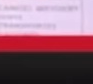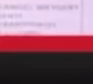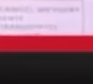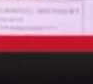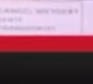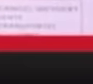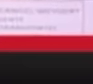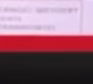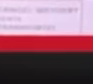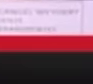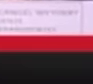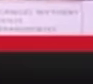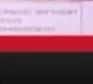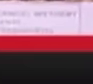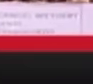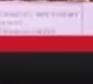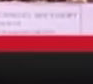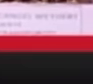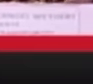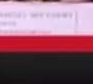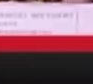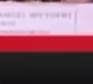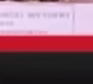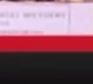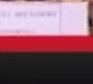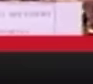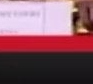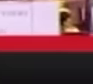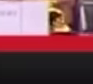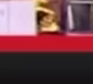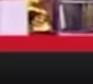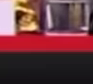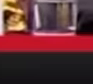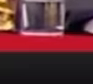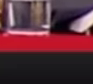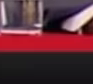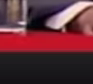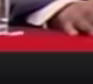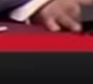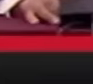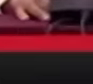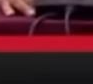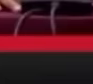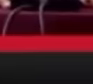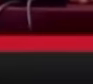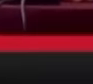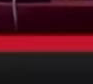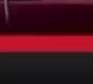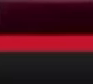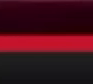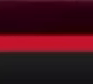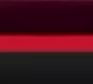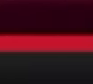el Valle del Chillón. Breve nomás. Vamos a tomar en consideración, ahí tenemos una cantidad de obras que se van a hacer